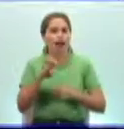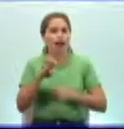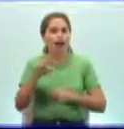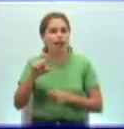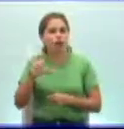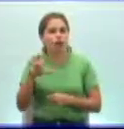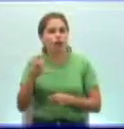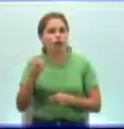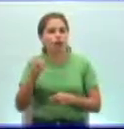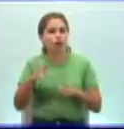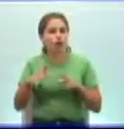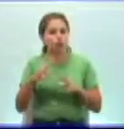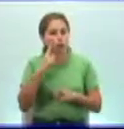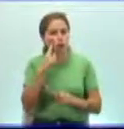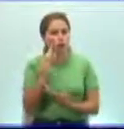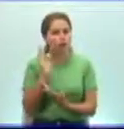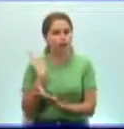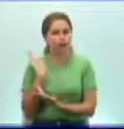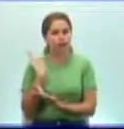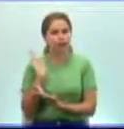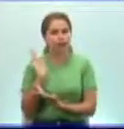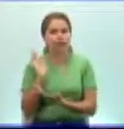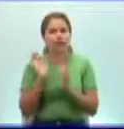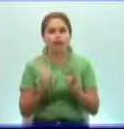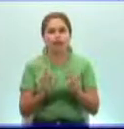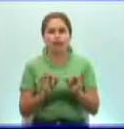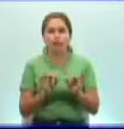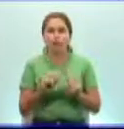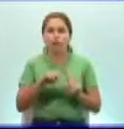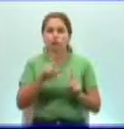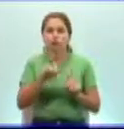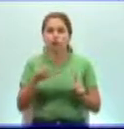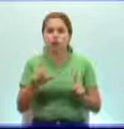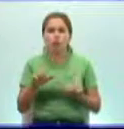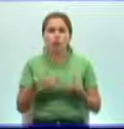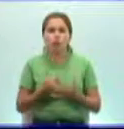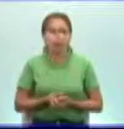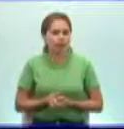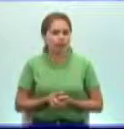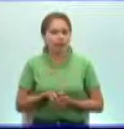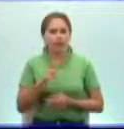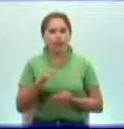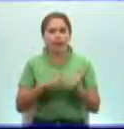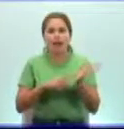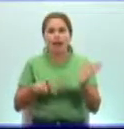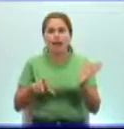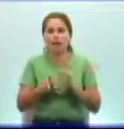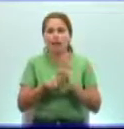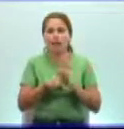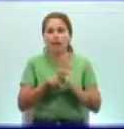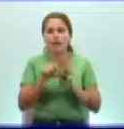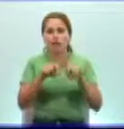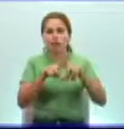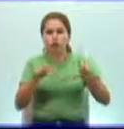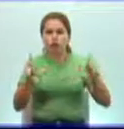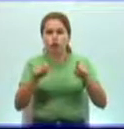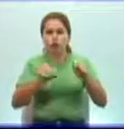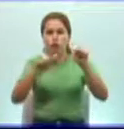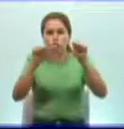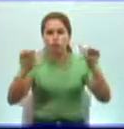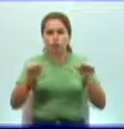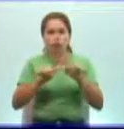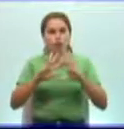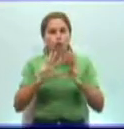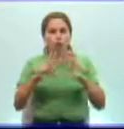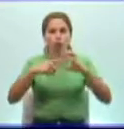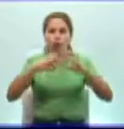o FEM, como viene simbolizado en las siglas en el asunto, y la ley de Ohm para un circuito completo. Todos estos contenidos los podemos